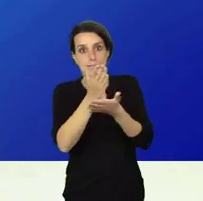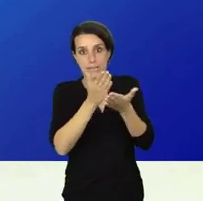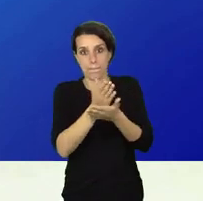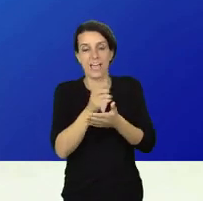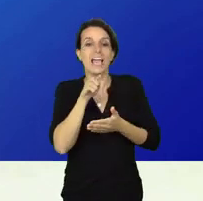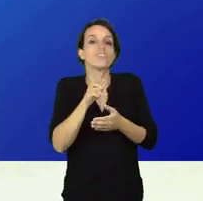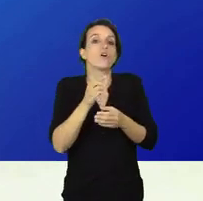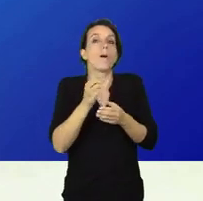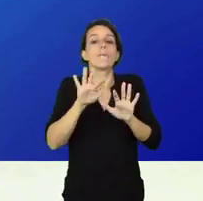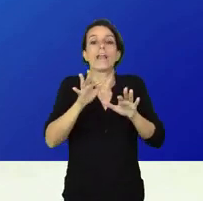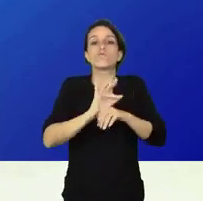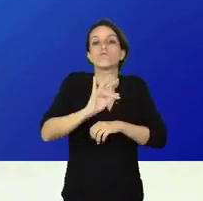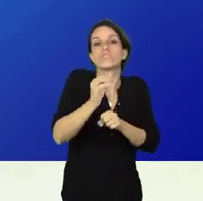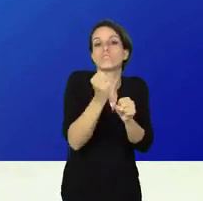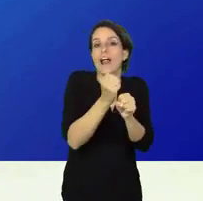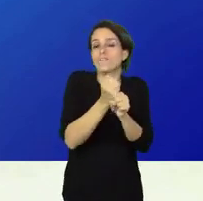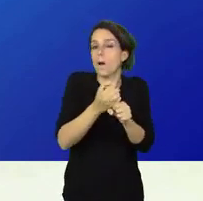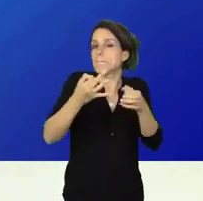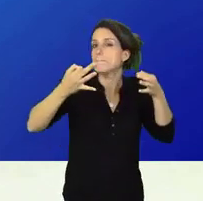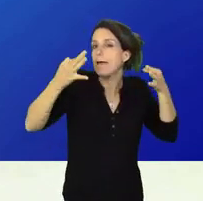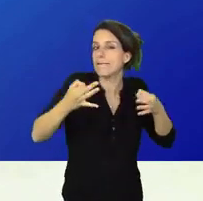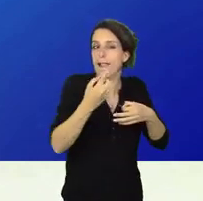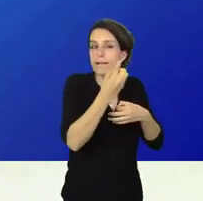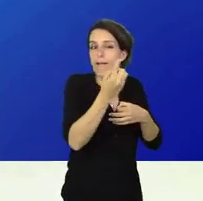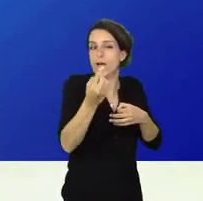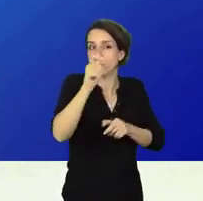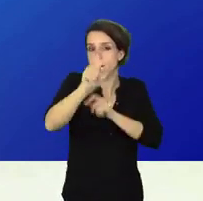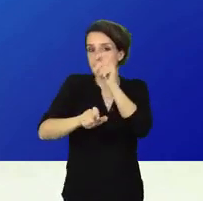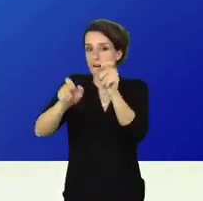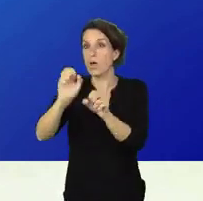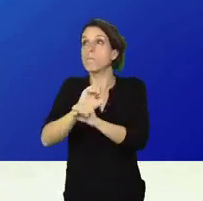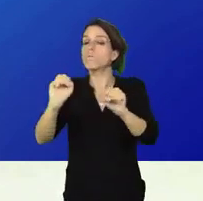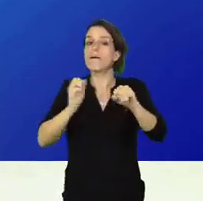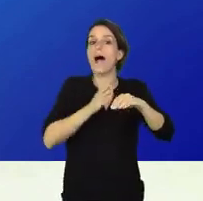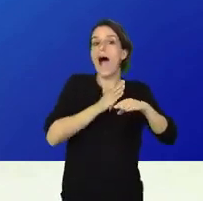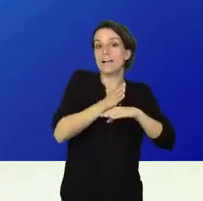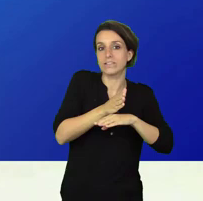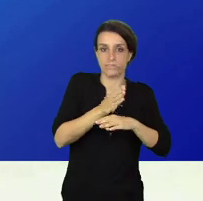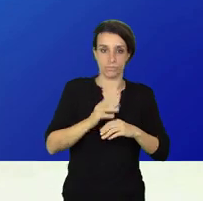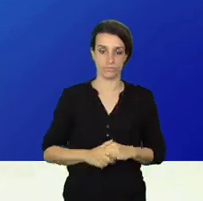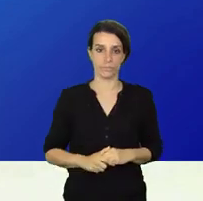audiovisuales para un trabajo clínico, específicamente como herramienta de trabajo clínico.